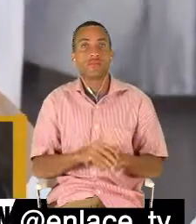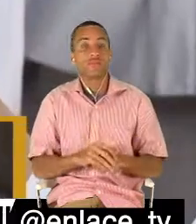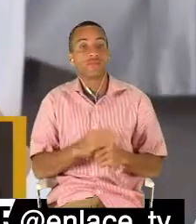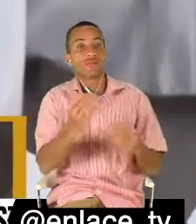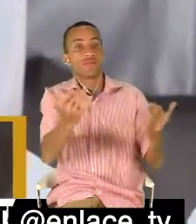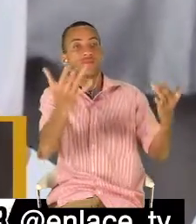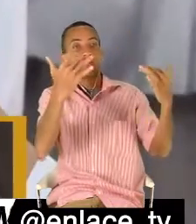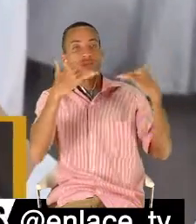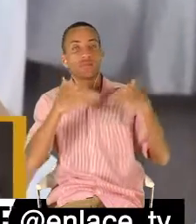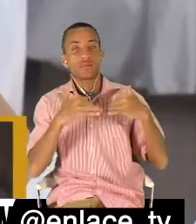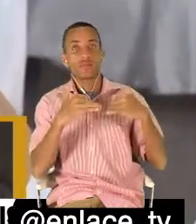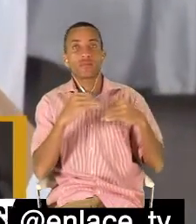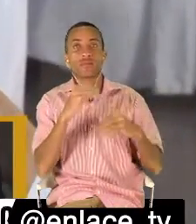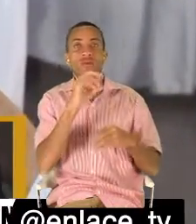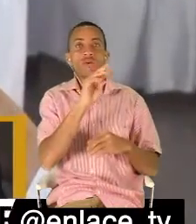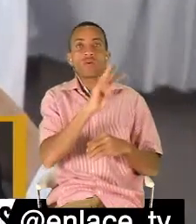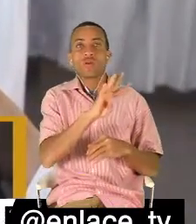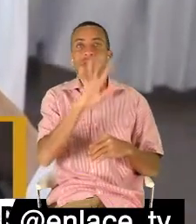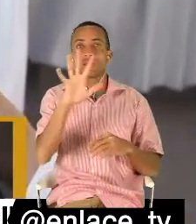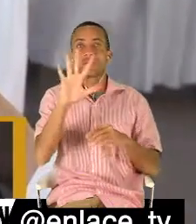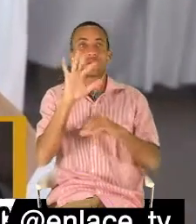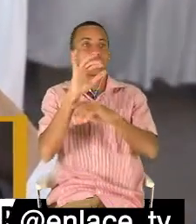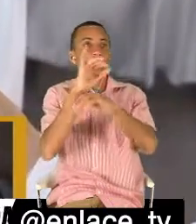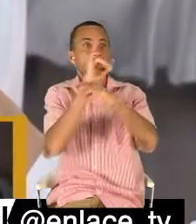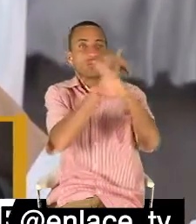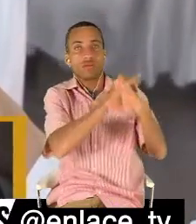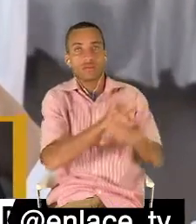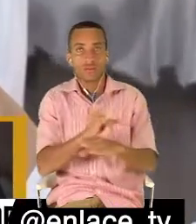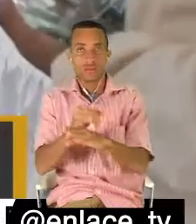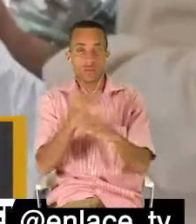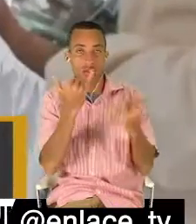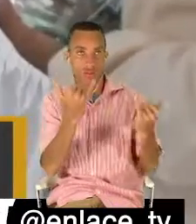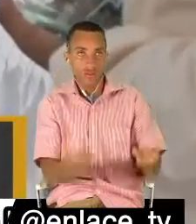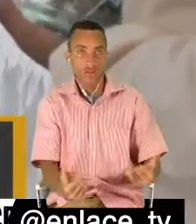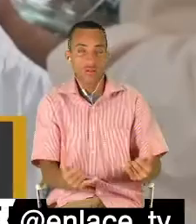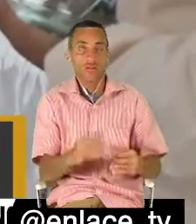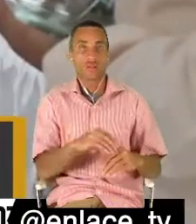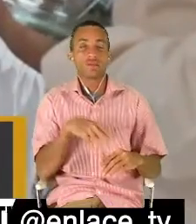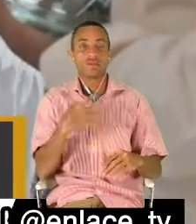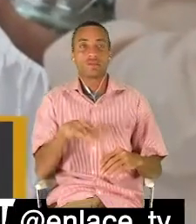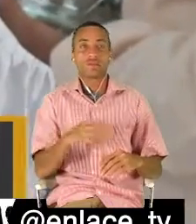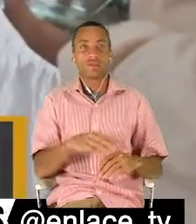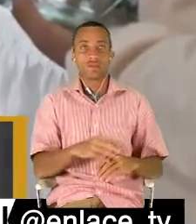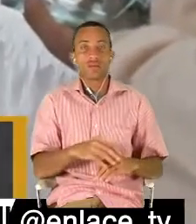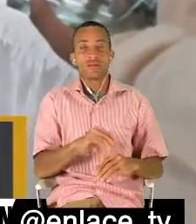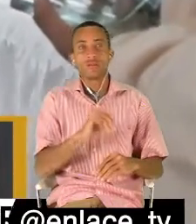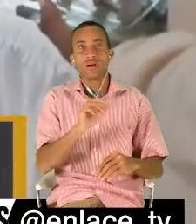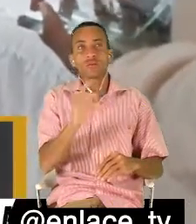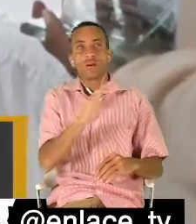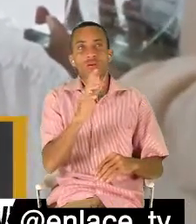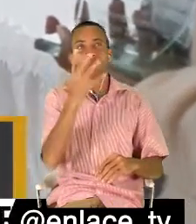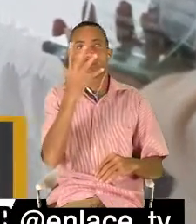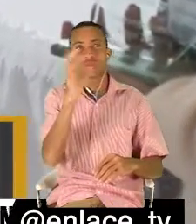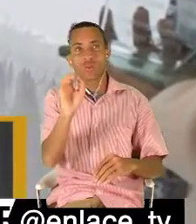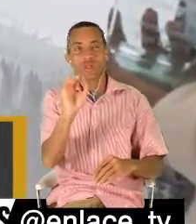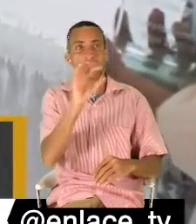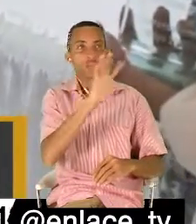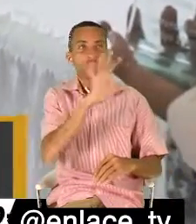45 instituciones todos los años. Este año batimos un récord, alrededor de